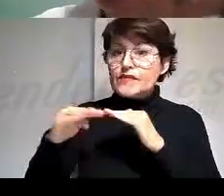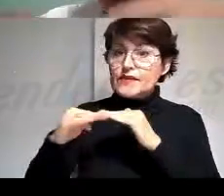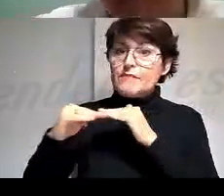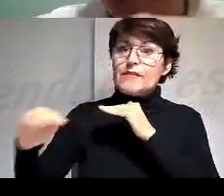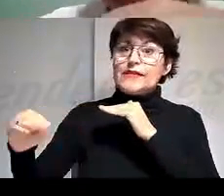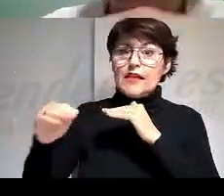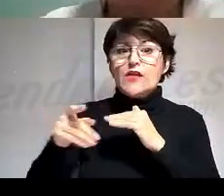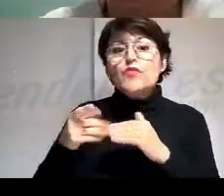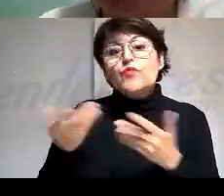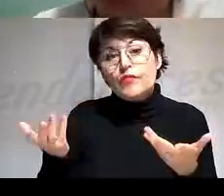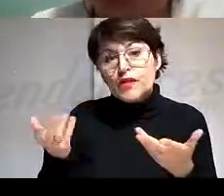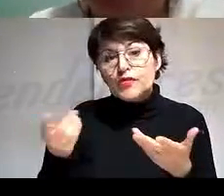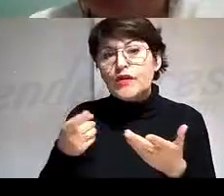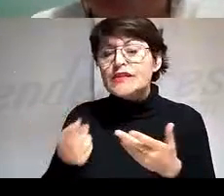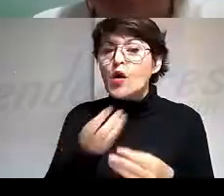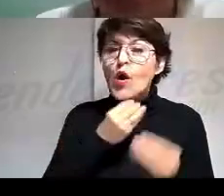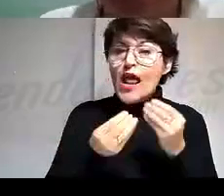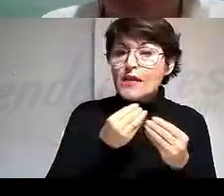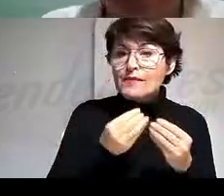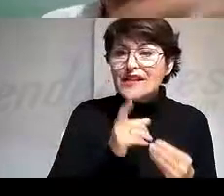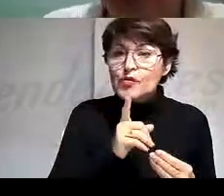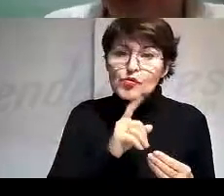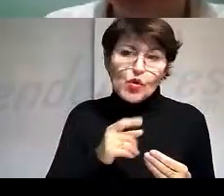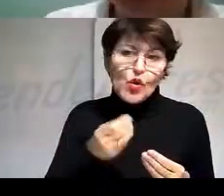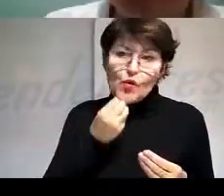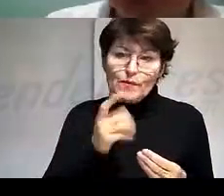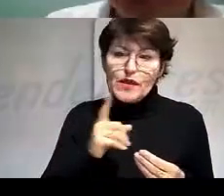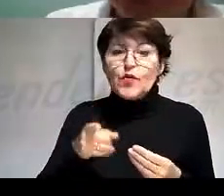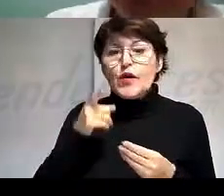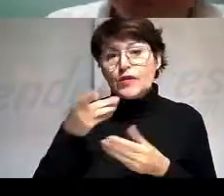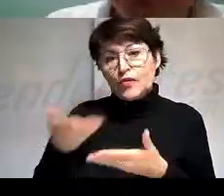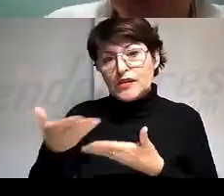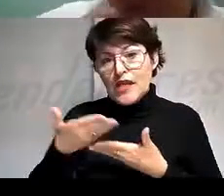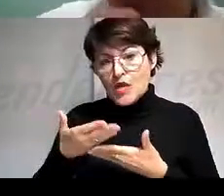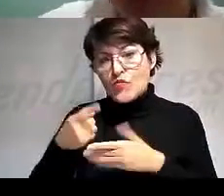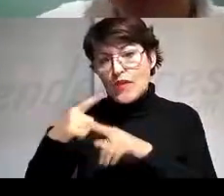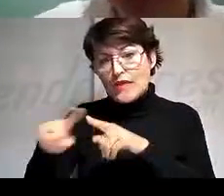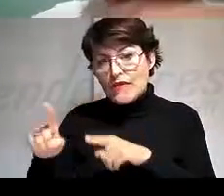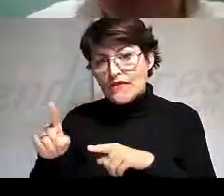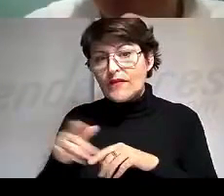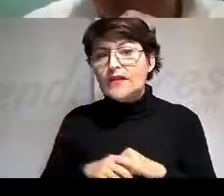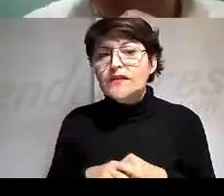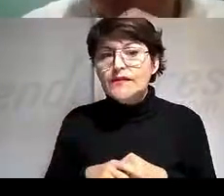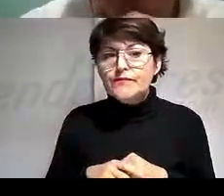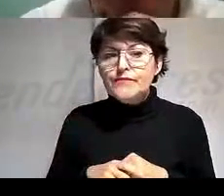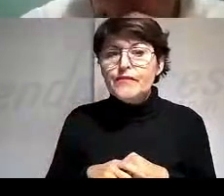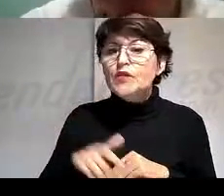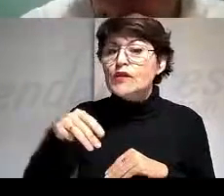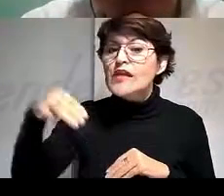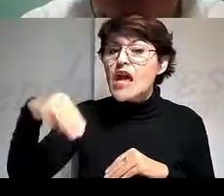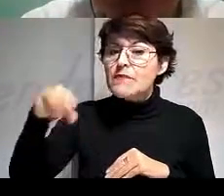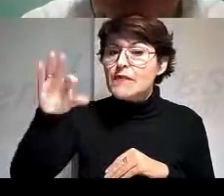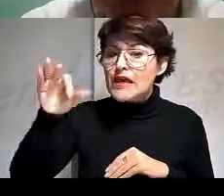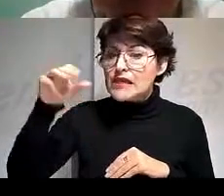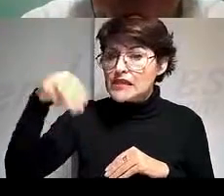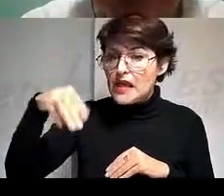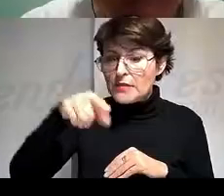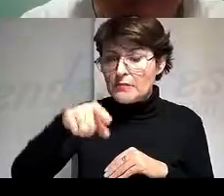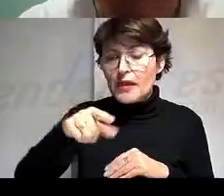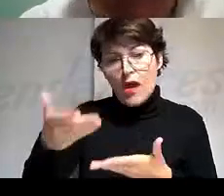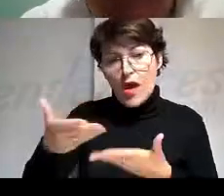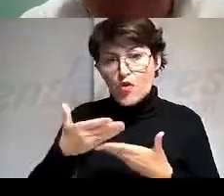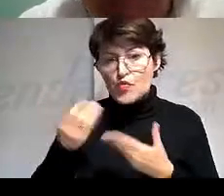azufre por la alimentación pues tampoco resulta tan sencillo. Por lo tanto, obtener azufre de un componente como el MSM puede resultar muy